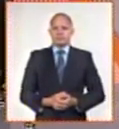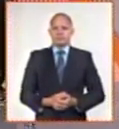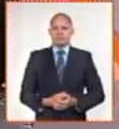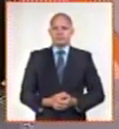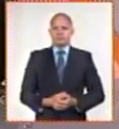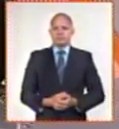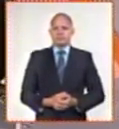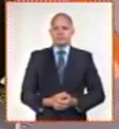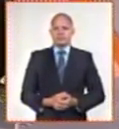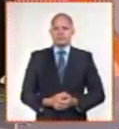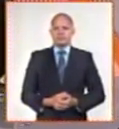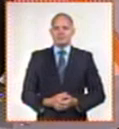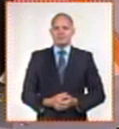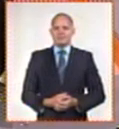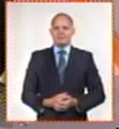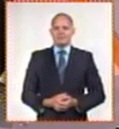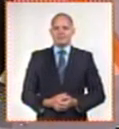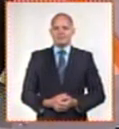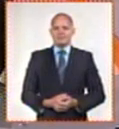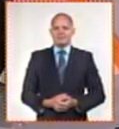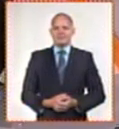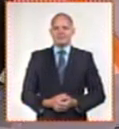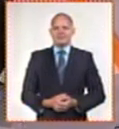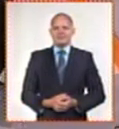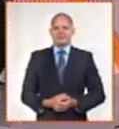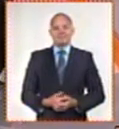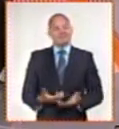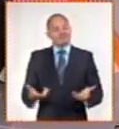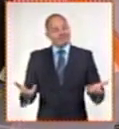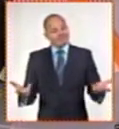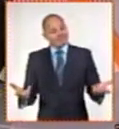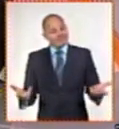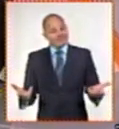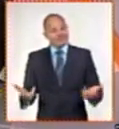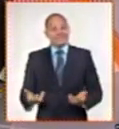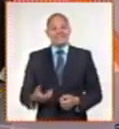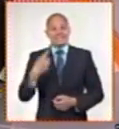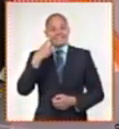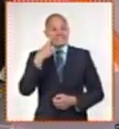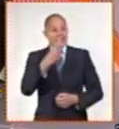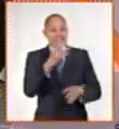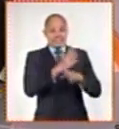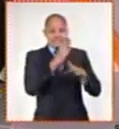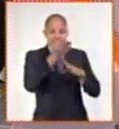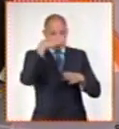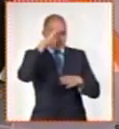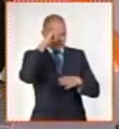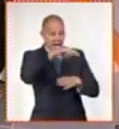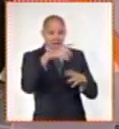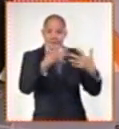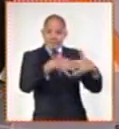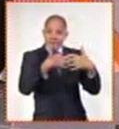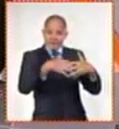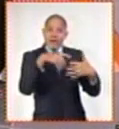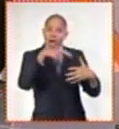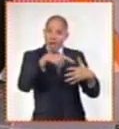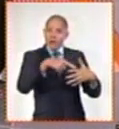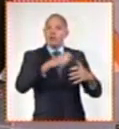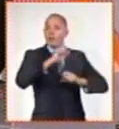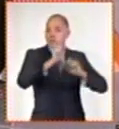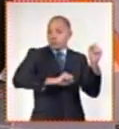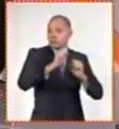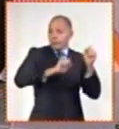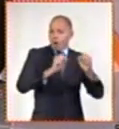Bueno, solamente apuntar que estamos hablando de una termoeléctrica que tiene una capacidad instalada entre 380 y 400 megawatts entre